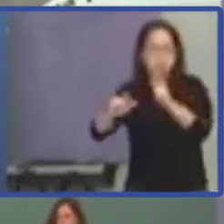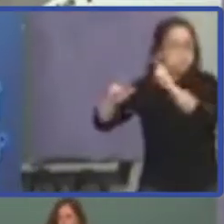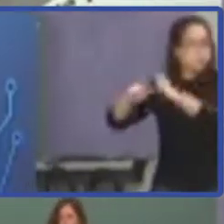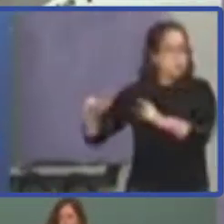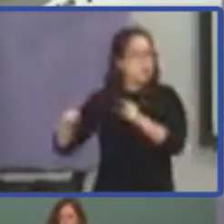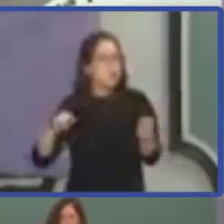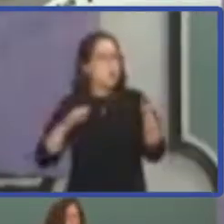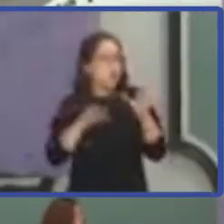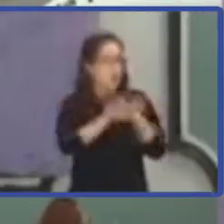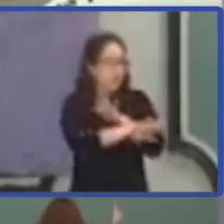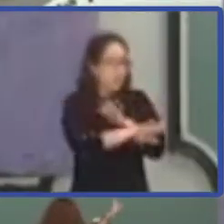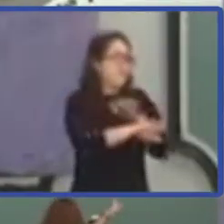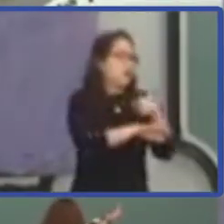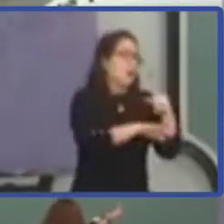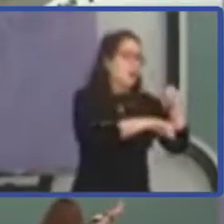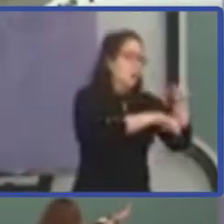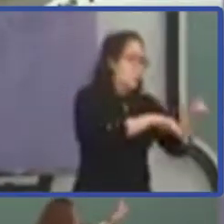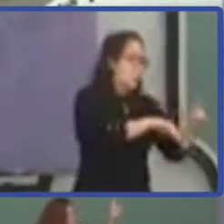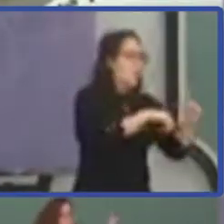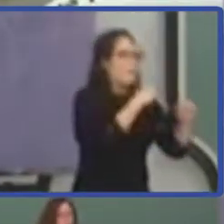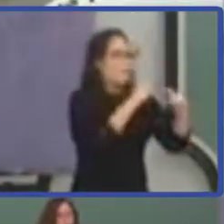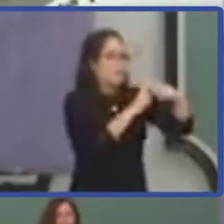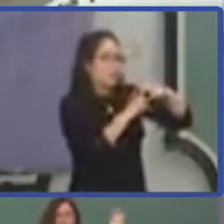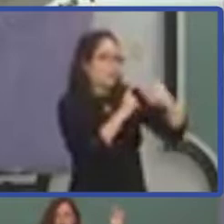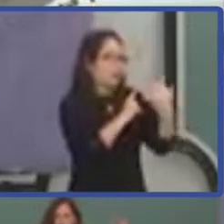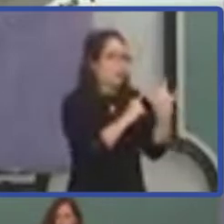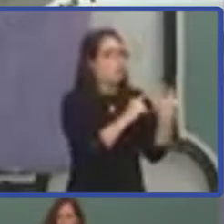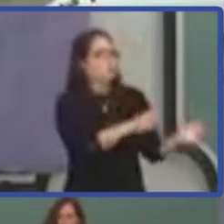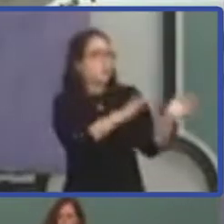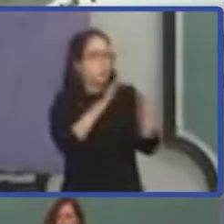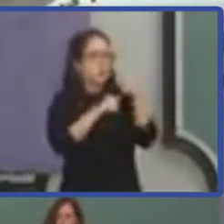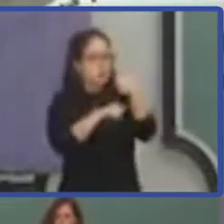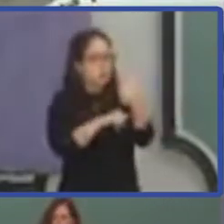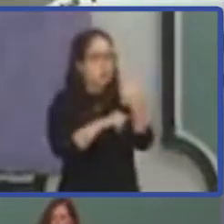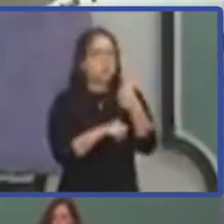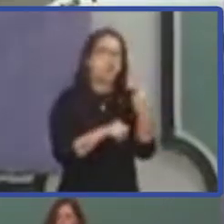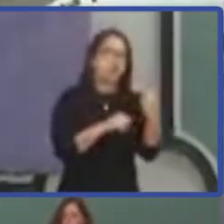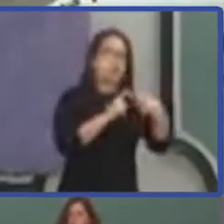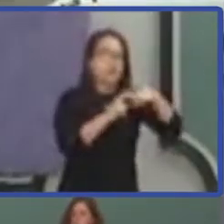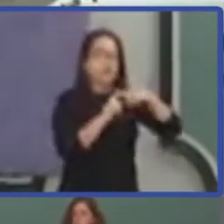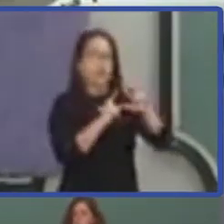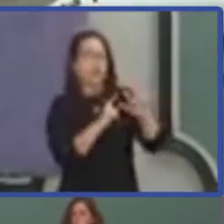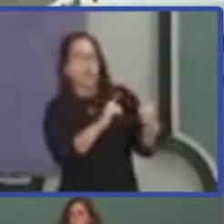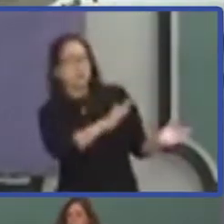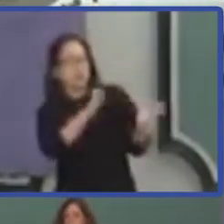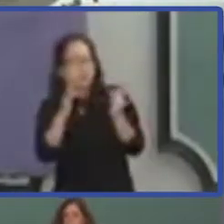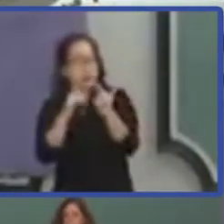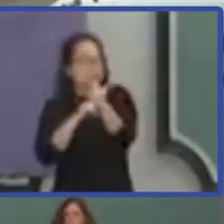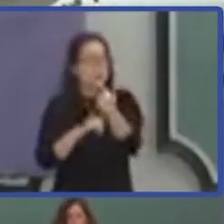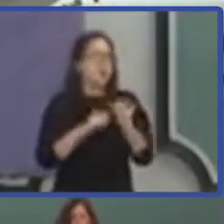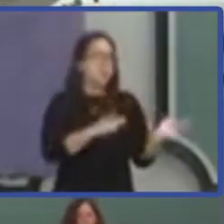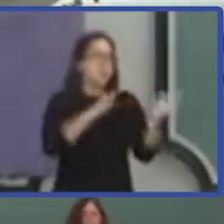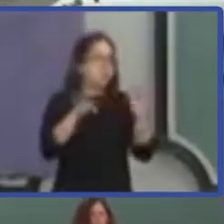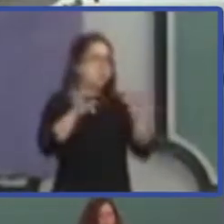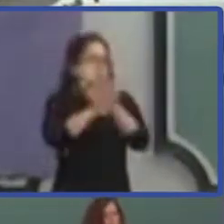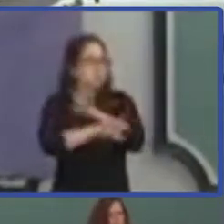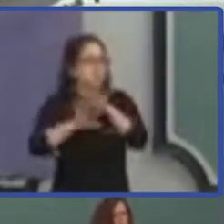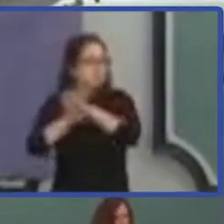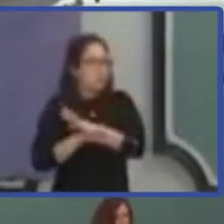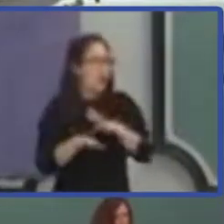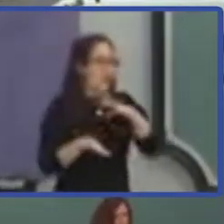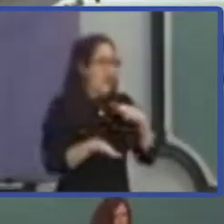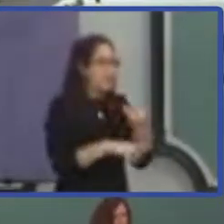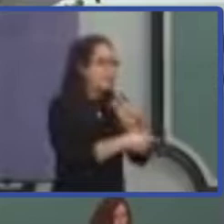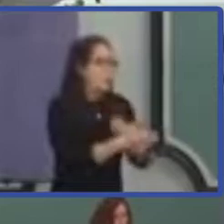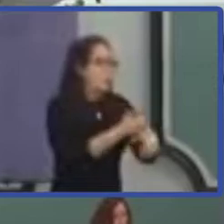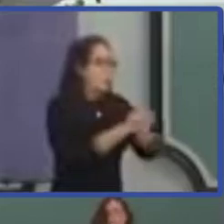el primer huésped. Dos más cinco, siete y así se van cambiando y entonces, dejan cinco cuartos libres.